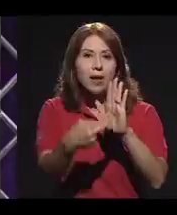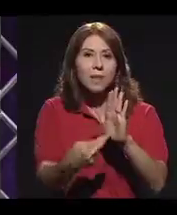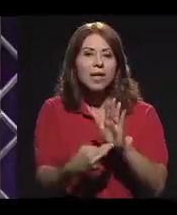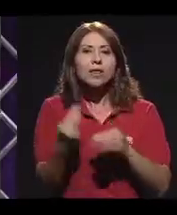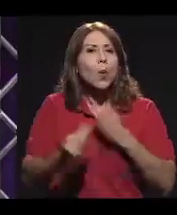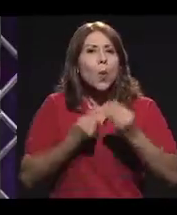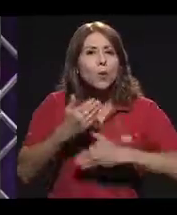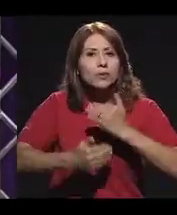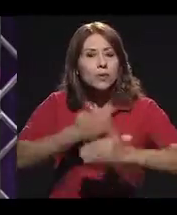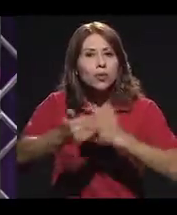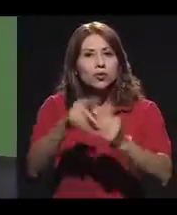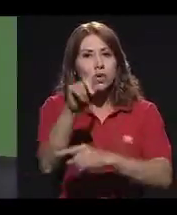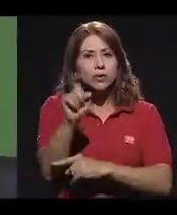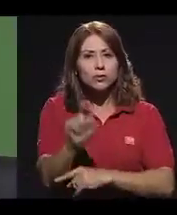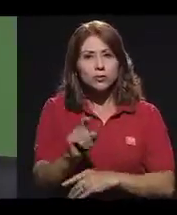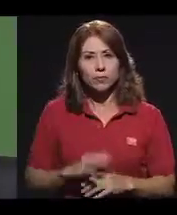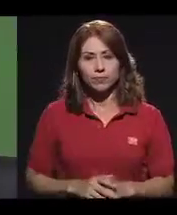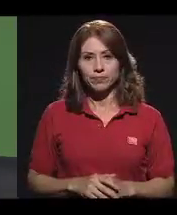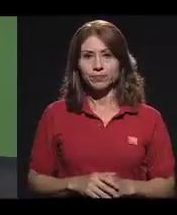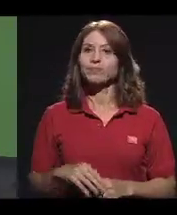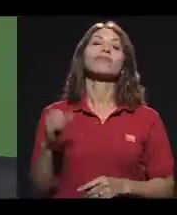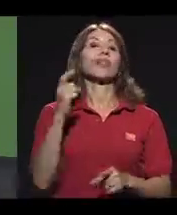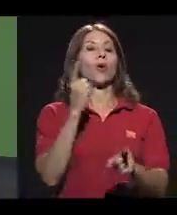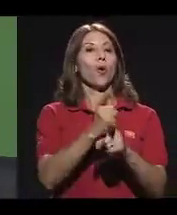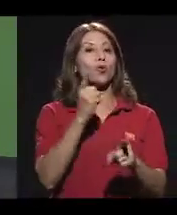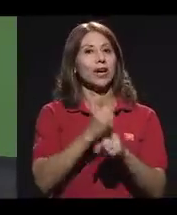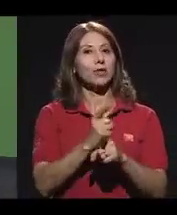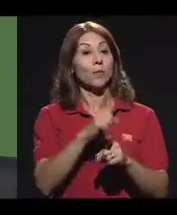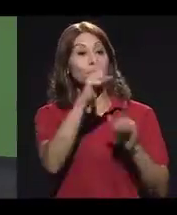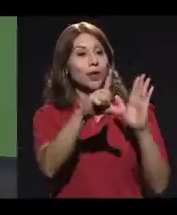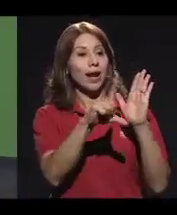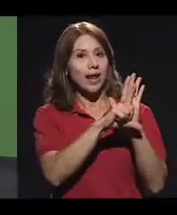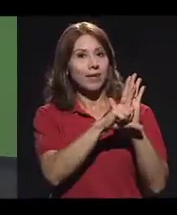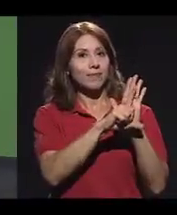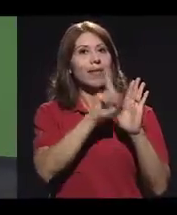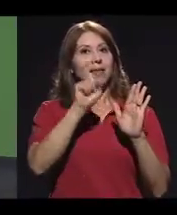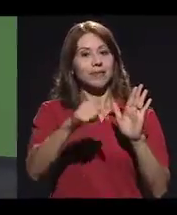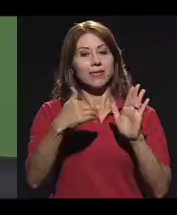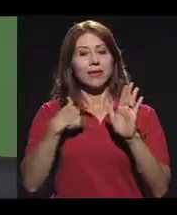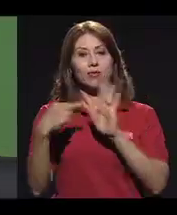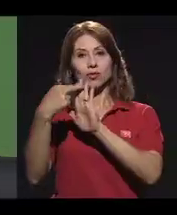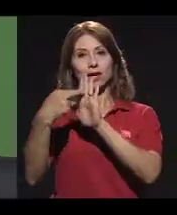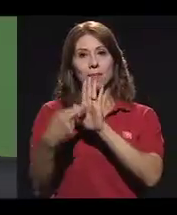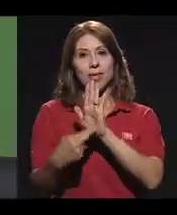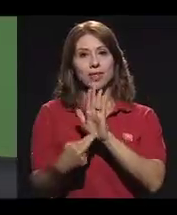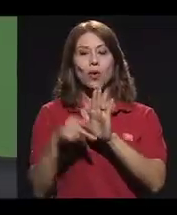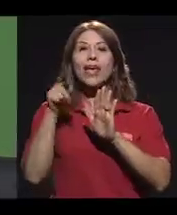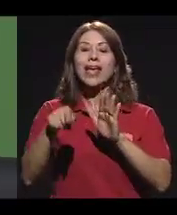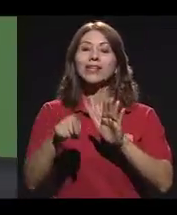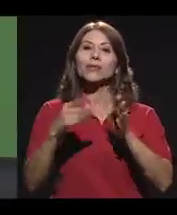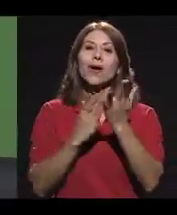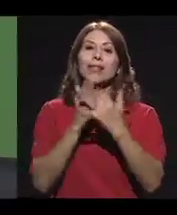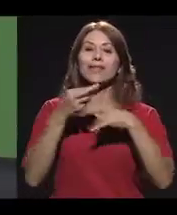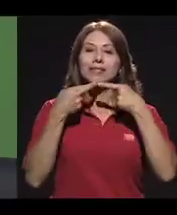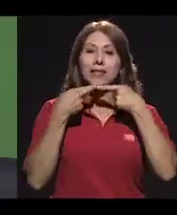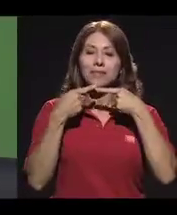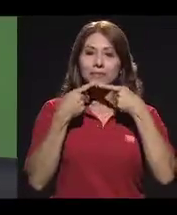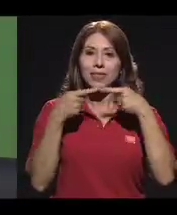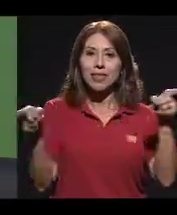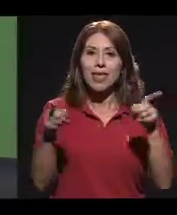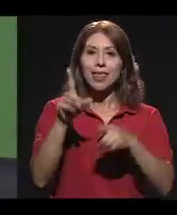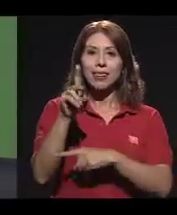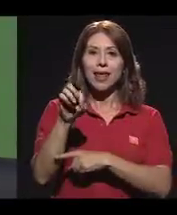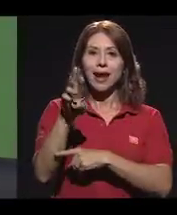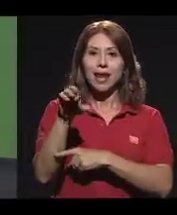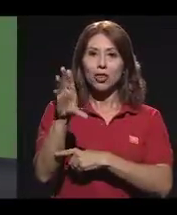también se ubique, ¿verdad? Correcto, digamos, todo reglamento a la ley, eso tiene que hacerse mediante decreto ejecutivo, eso lo tiene que